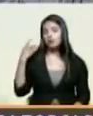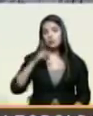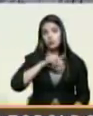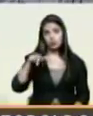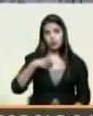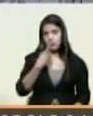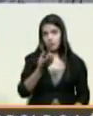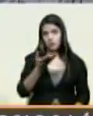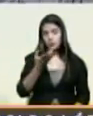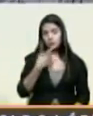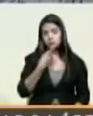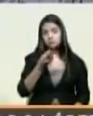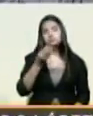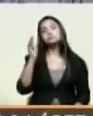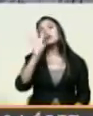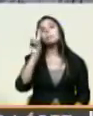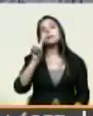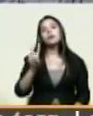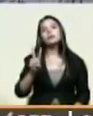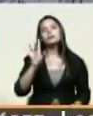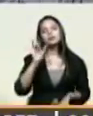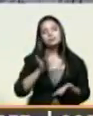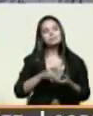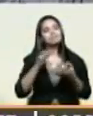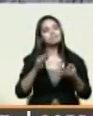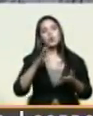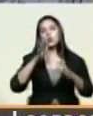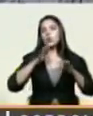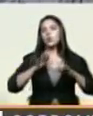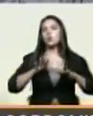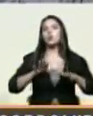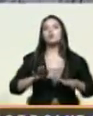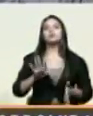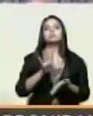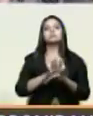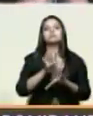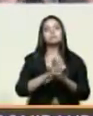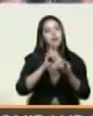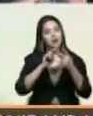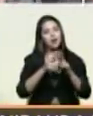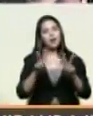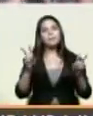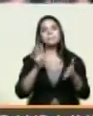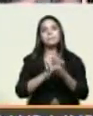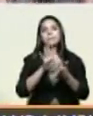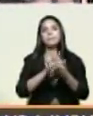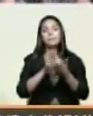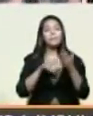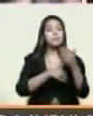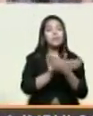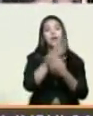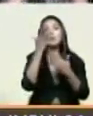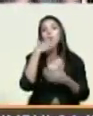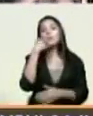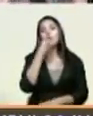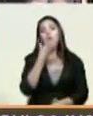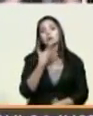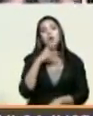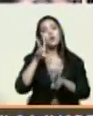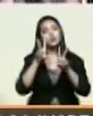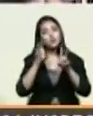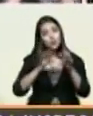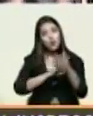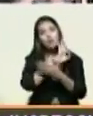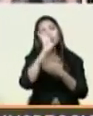nosotros, para Venezuela llegó la tranquilidad nuevamente, la paz y el amanecer lindo, el nuevo